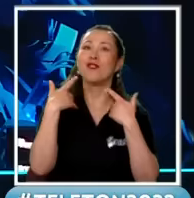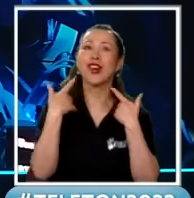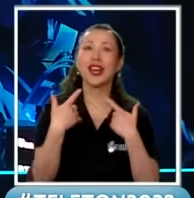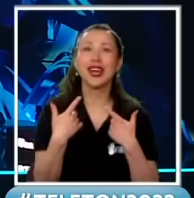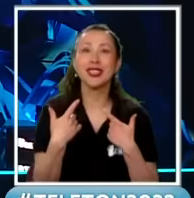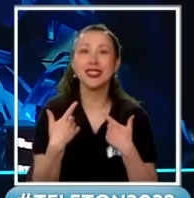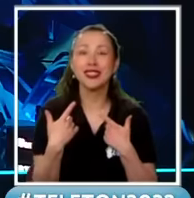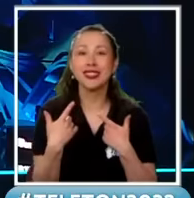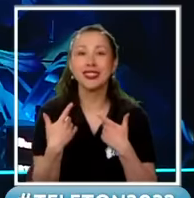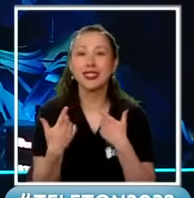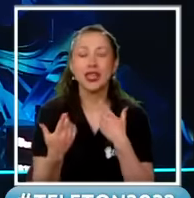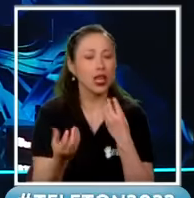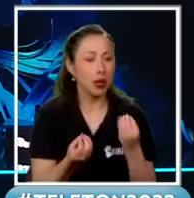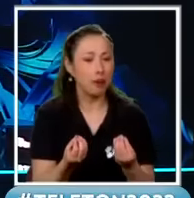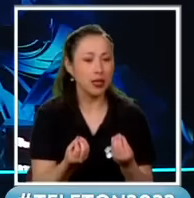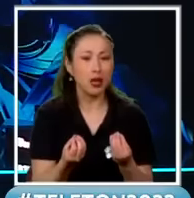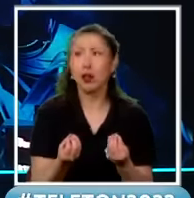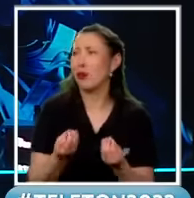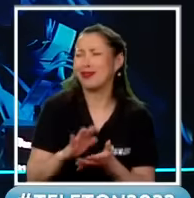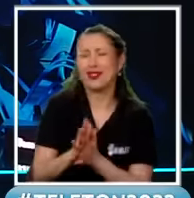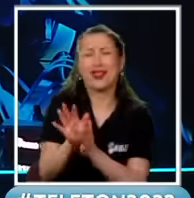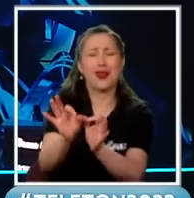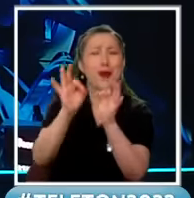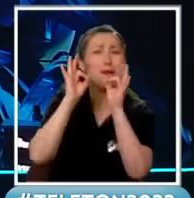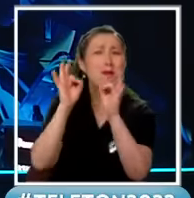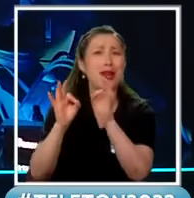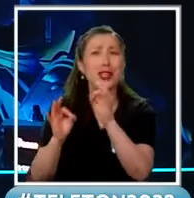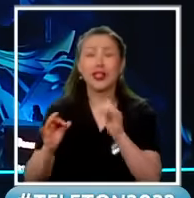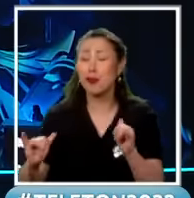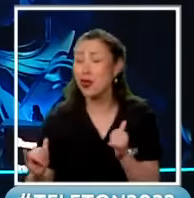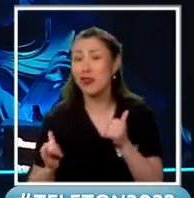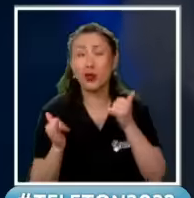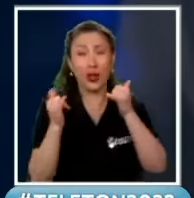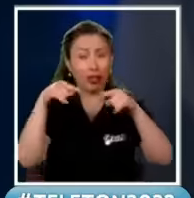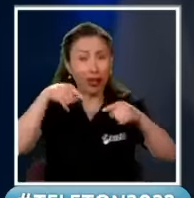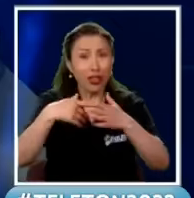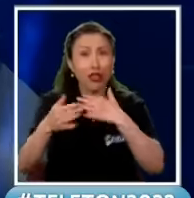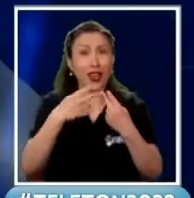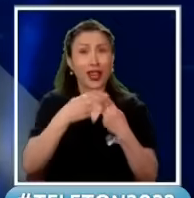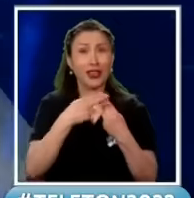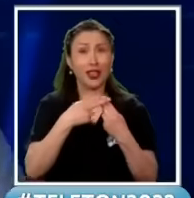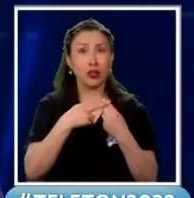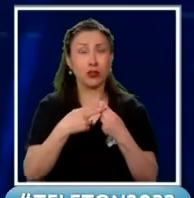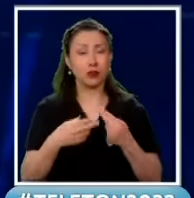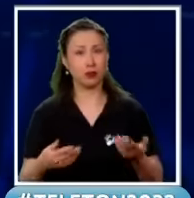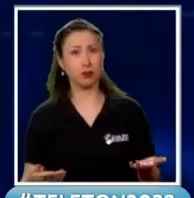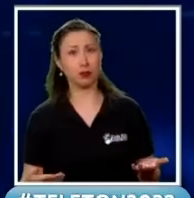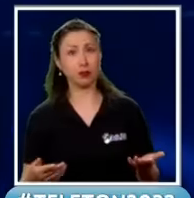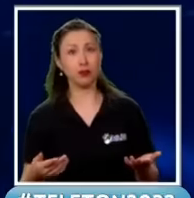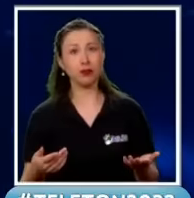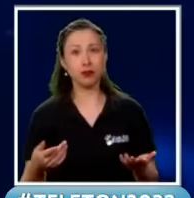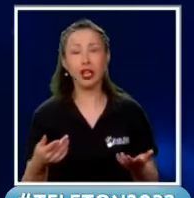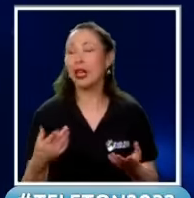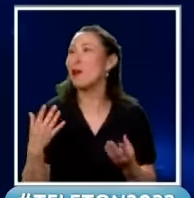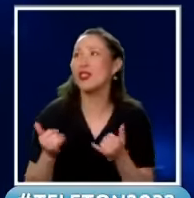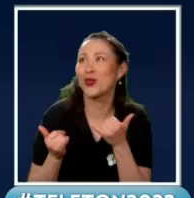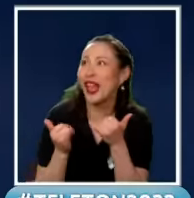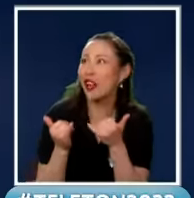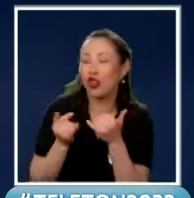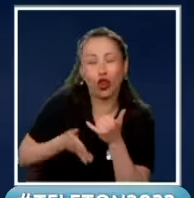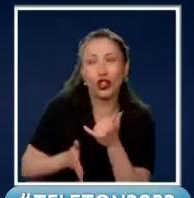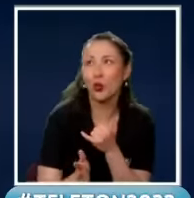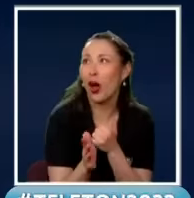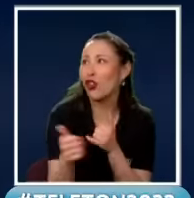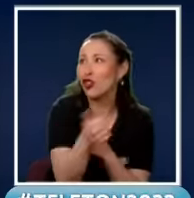pasa? ¿Cómo que pasa todo pasando? Estamos pasando lo increíble aquí en la Teletón. Que lo estamos pasando bien y tenemos que seguir